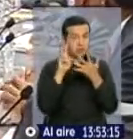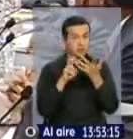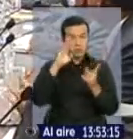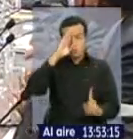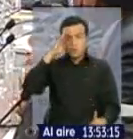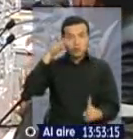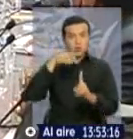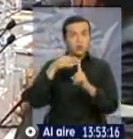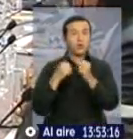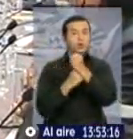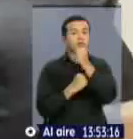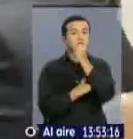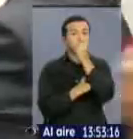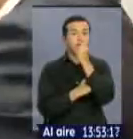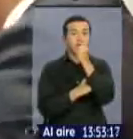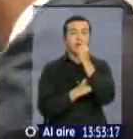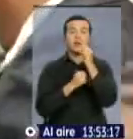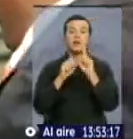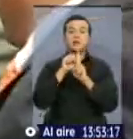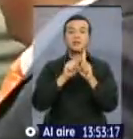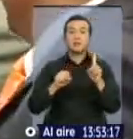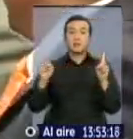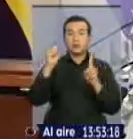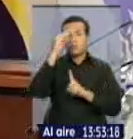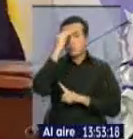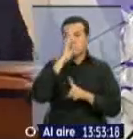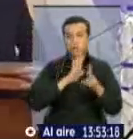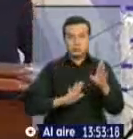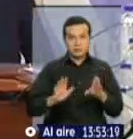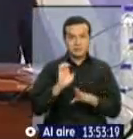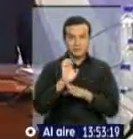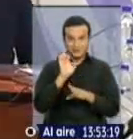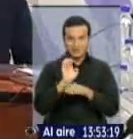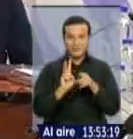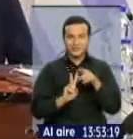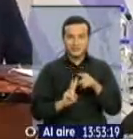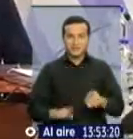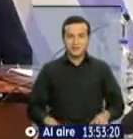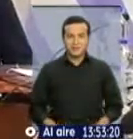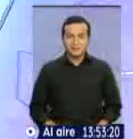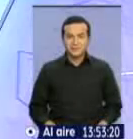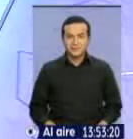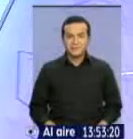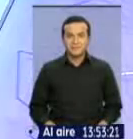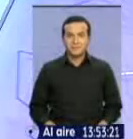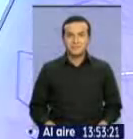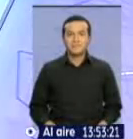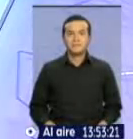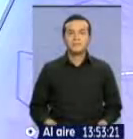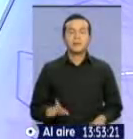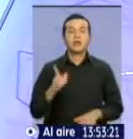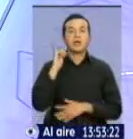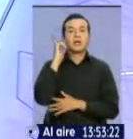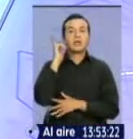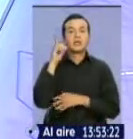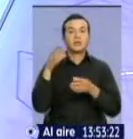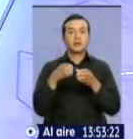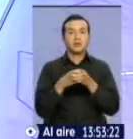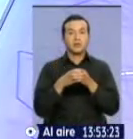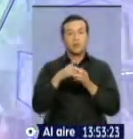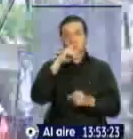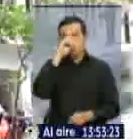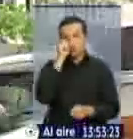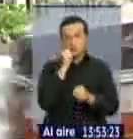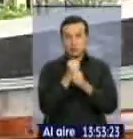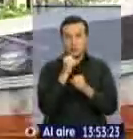fin de consolidar el sistema educativo del país. Guadalupe Ayoví, Ecuador TV. Dirigentes de la Central Única de